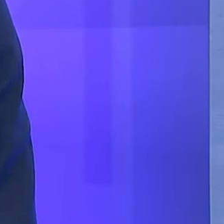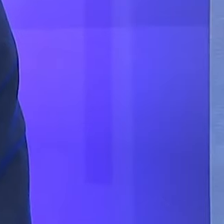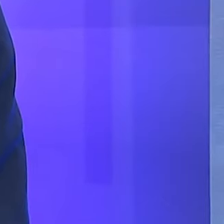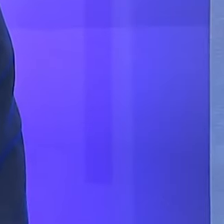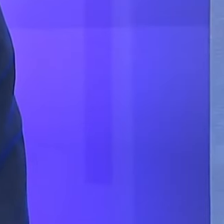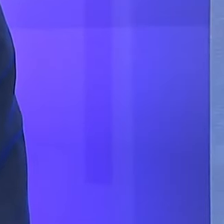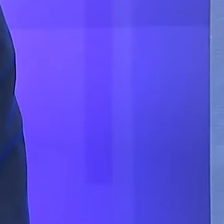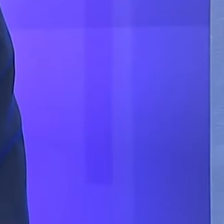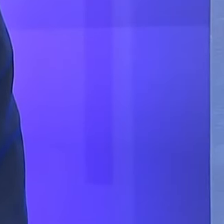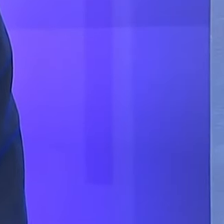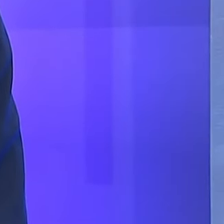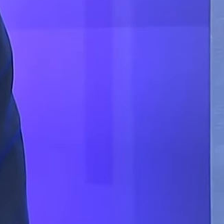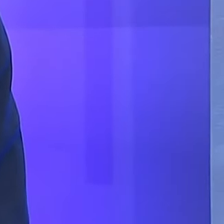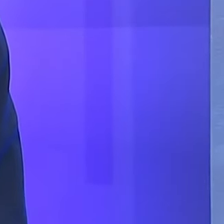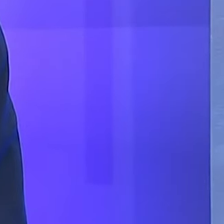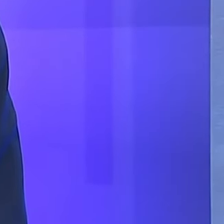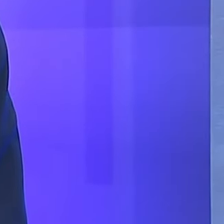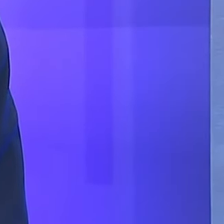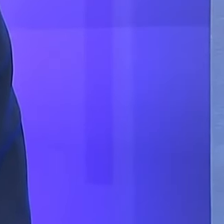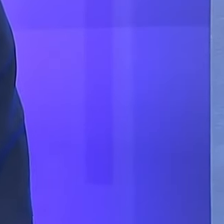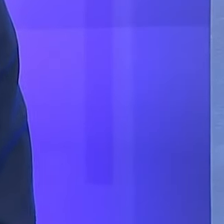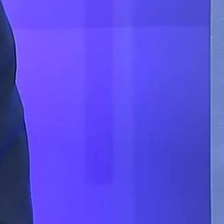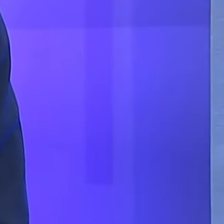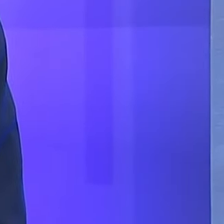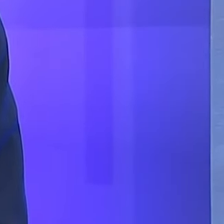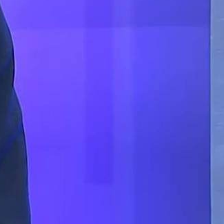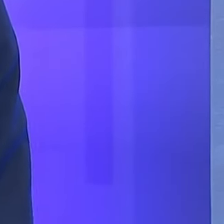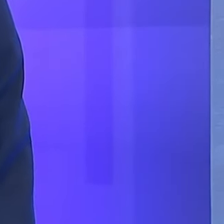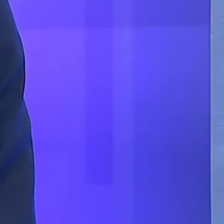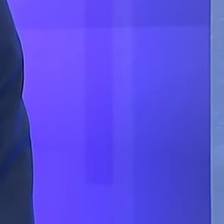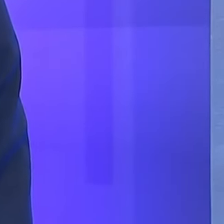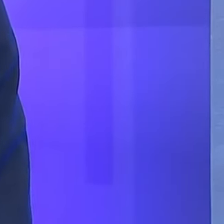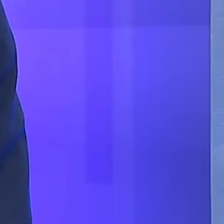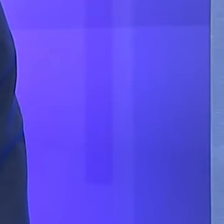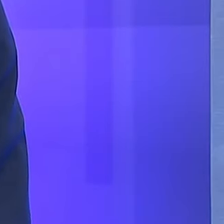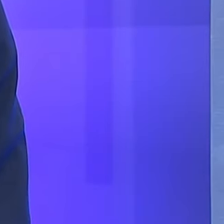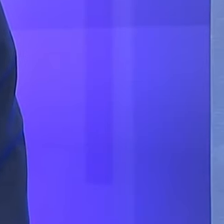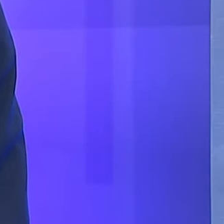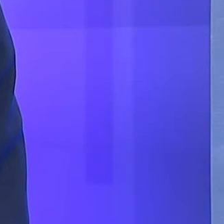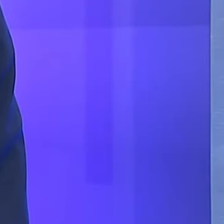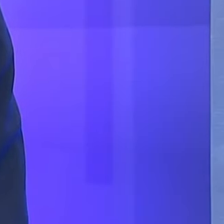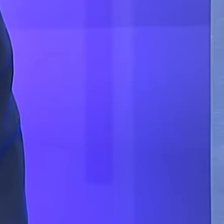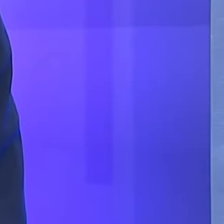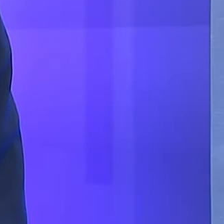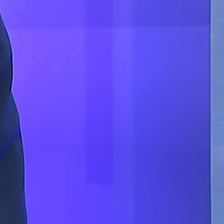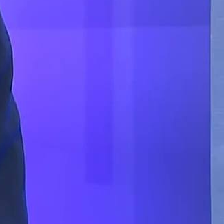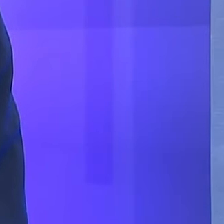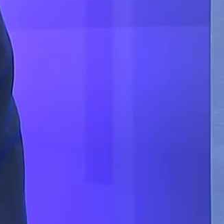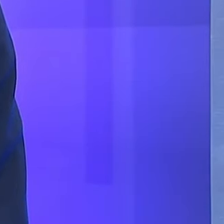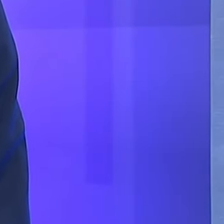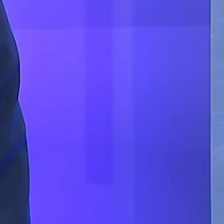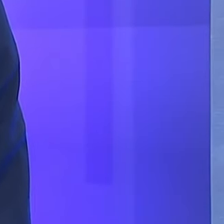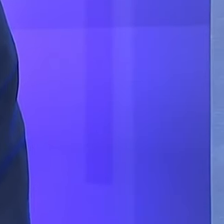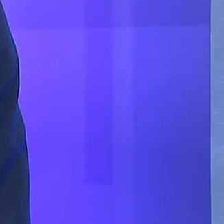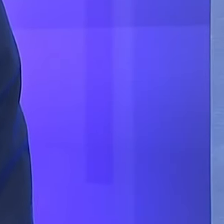esas personas que nos están viendo, ¿de verdad se sienten mejor que nunca? Y creo, escuchando a algunos funcionarios de gobierno, que cuando la familia dominicana